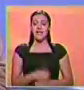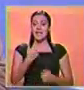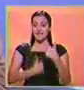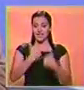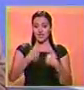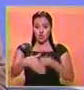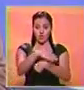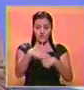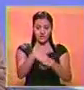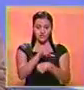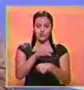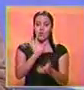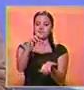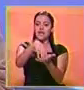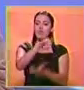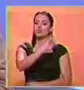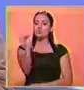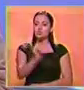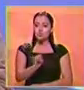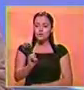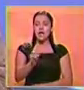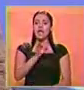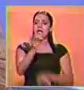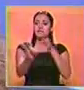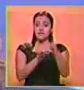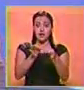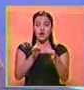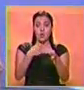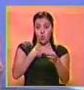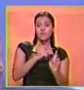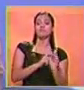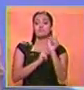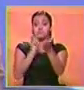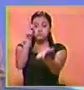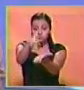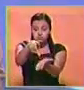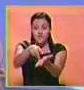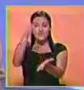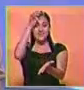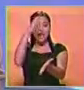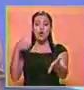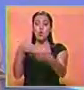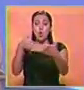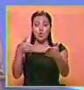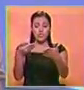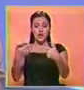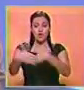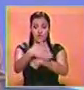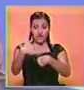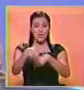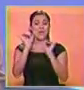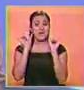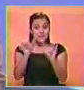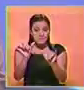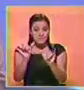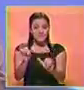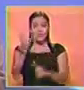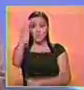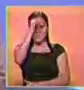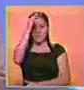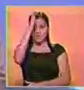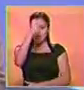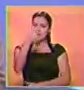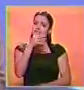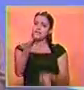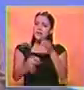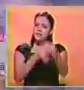El candidato a la gobernación del estado Zulia, Giancarlo Di Martino, acude hoy a la fiscalía a interponer una denuncia en contra del gobernador de esa entidad, Manuel Rosales.